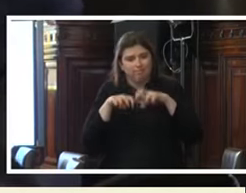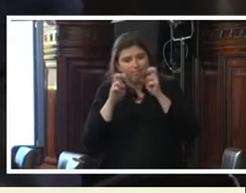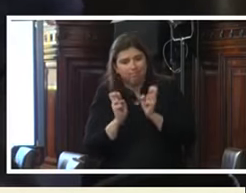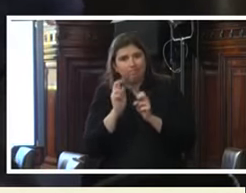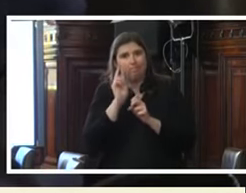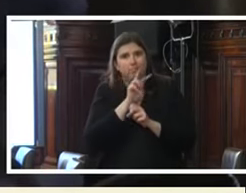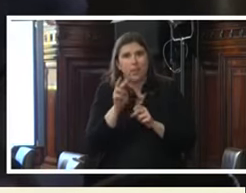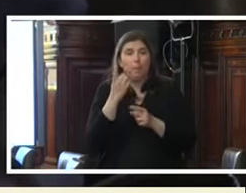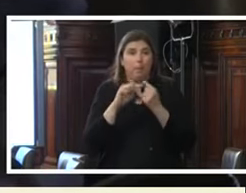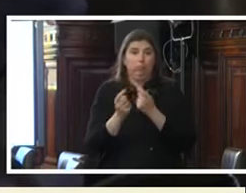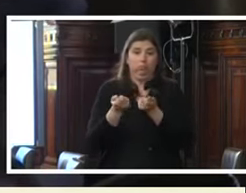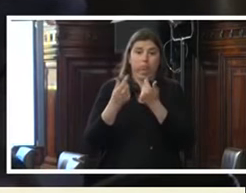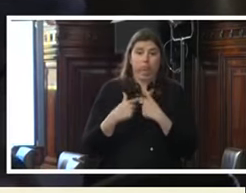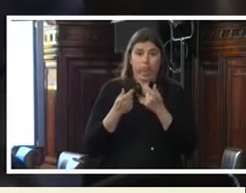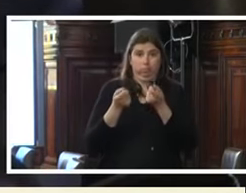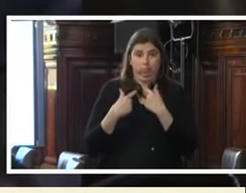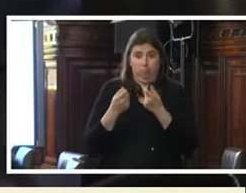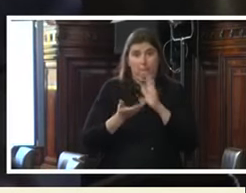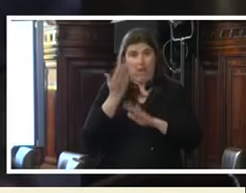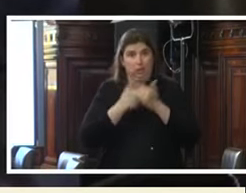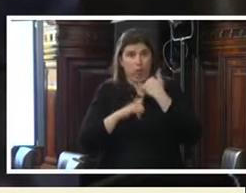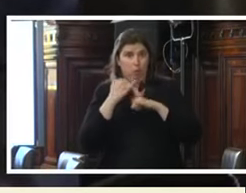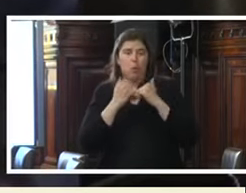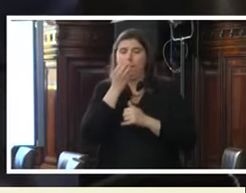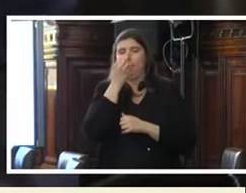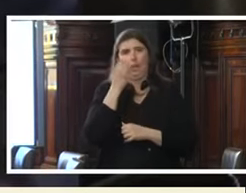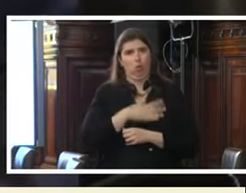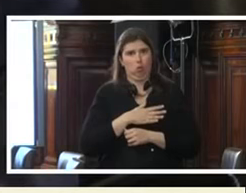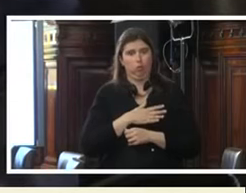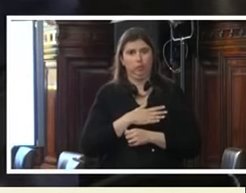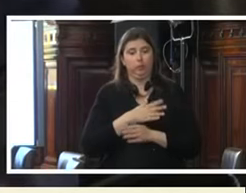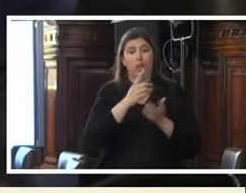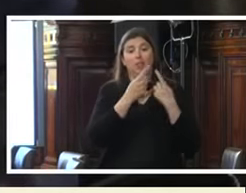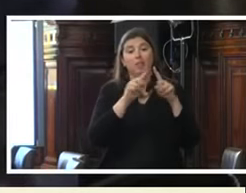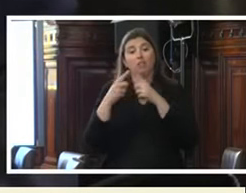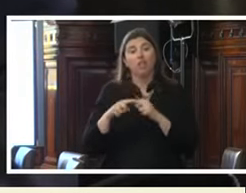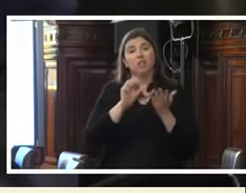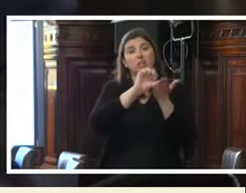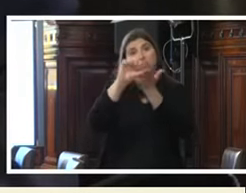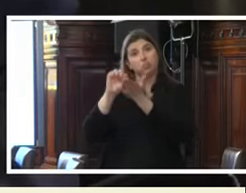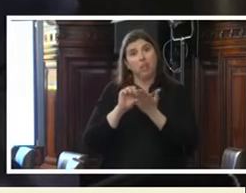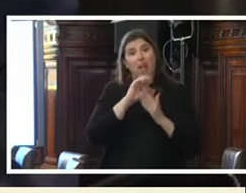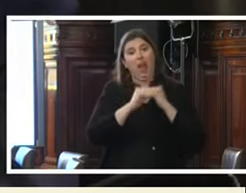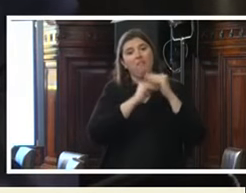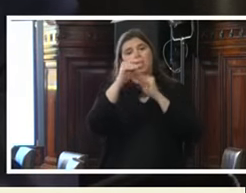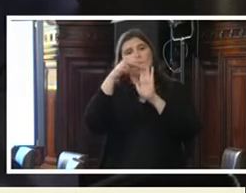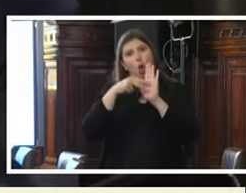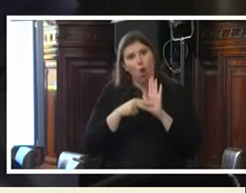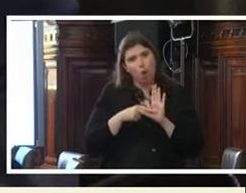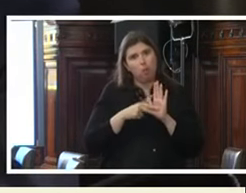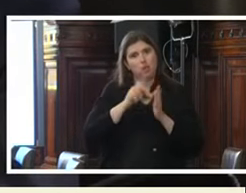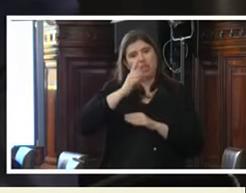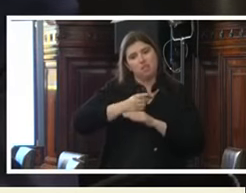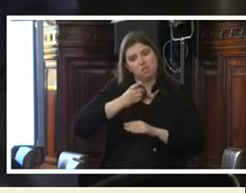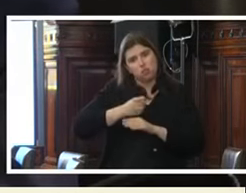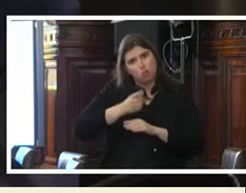la sociedad civil y de las organizaciones lo que puede hacer en los distintos países avances normativos decisiones jurisdiccionales